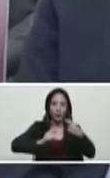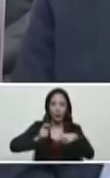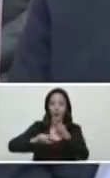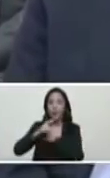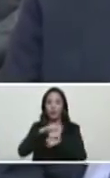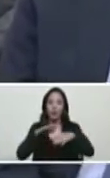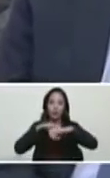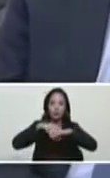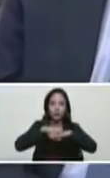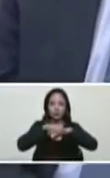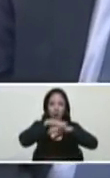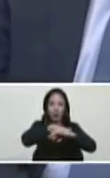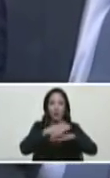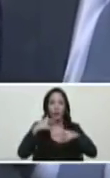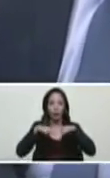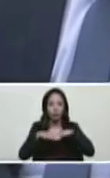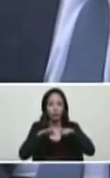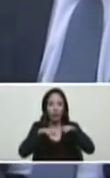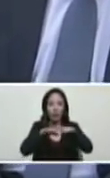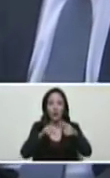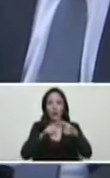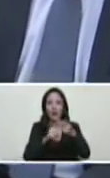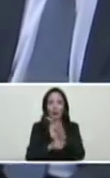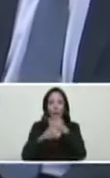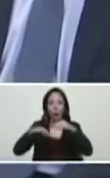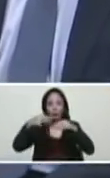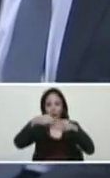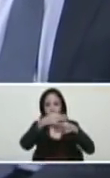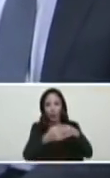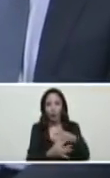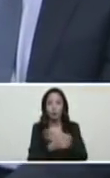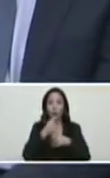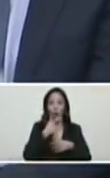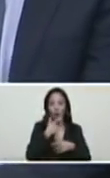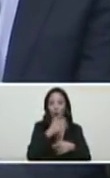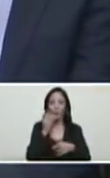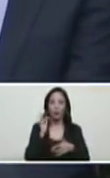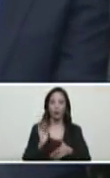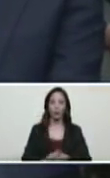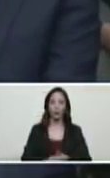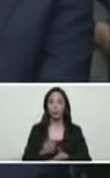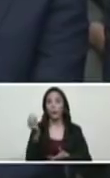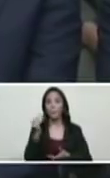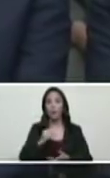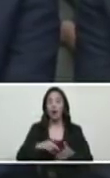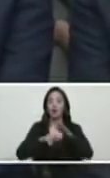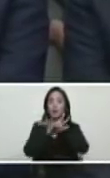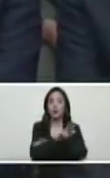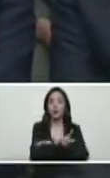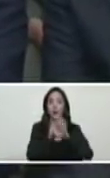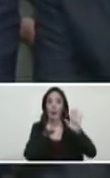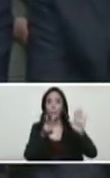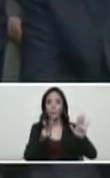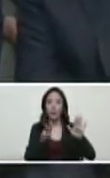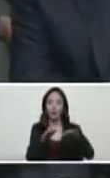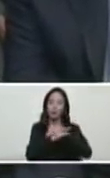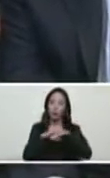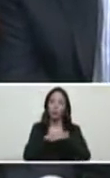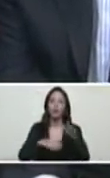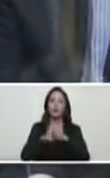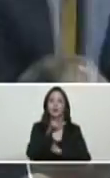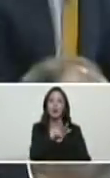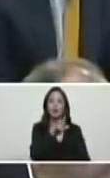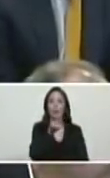artesanales. Se han desarrollado con la presencia de 326 empresas, se